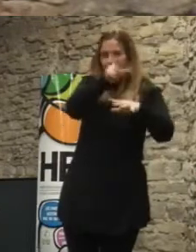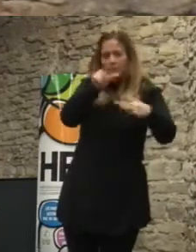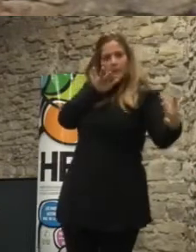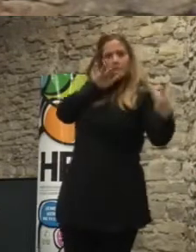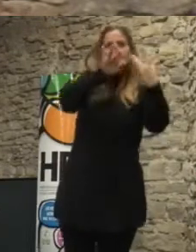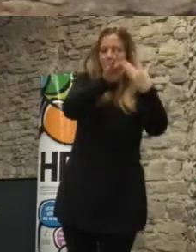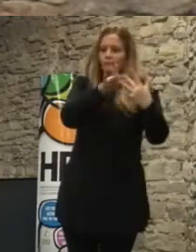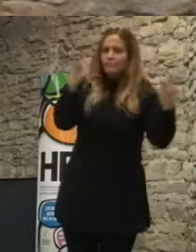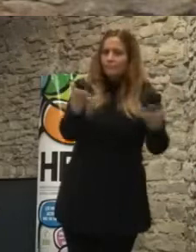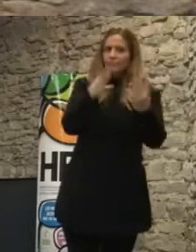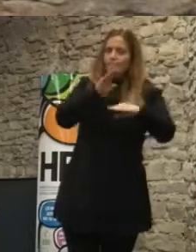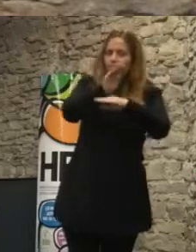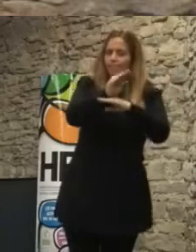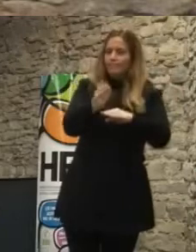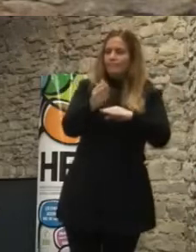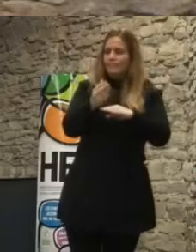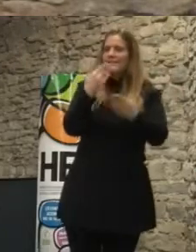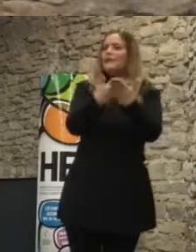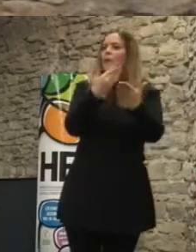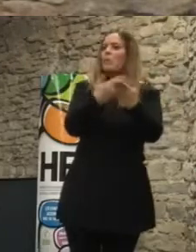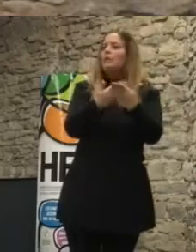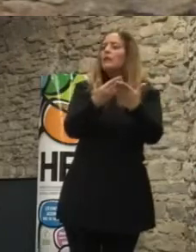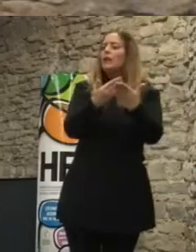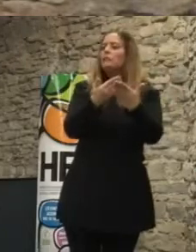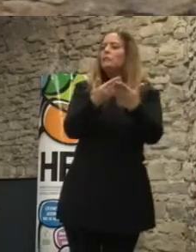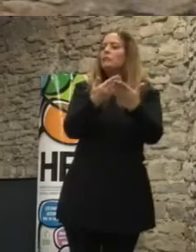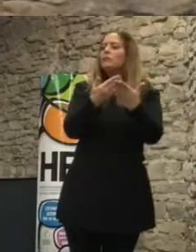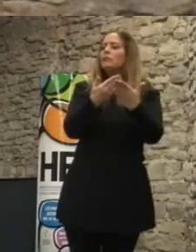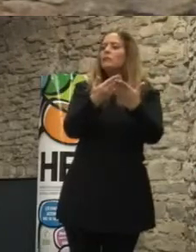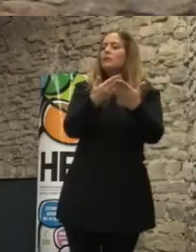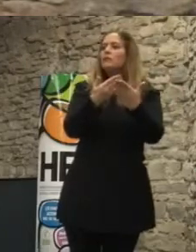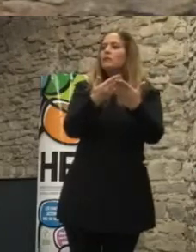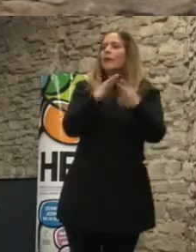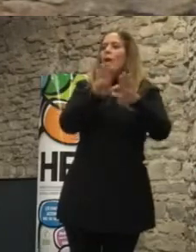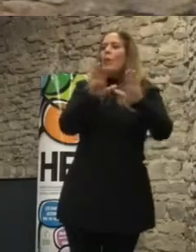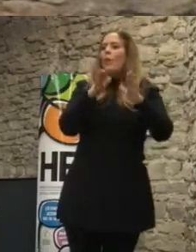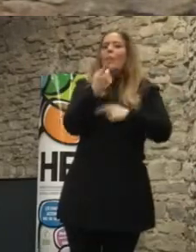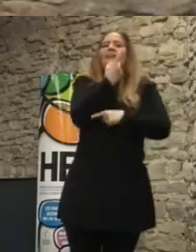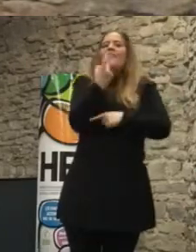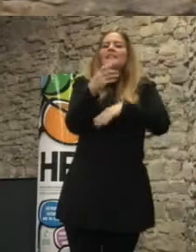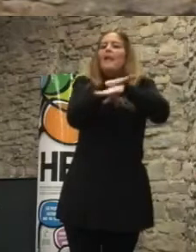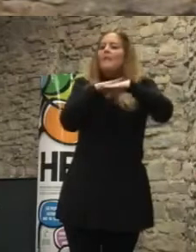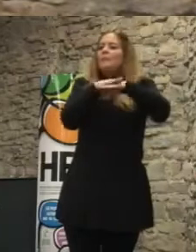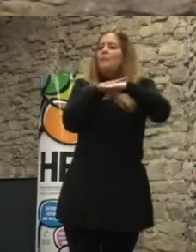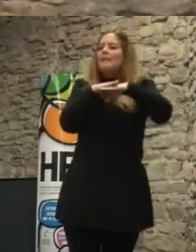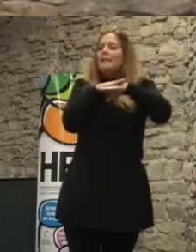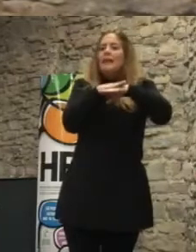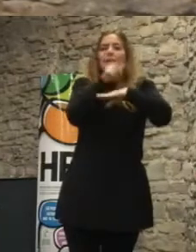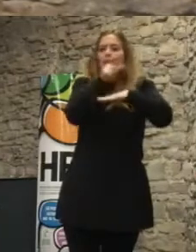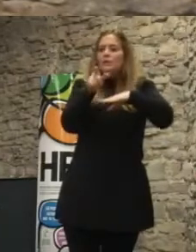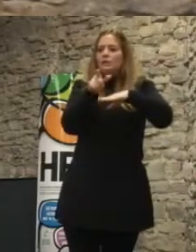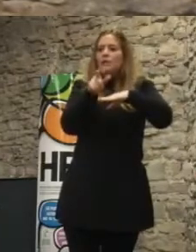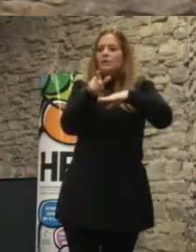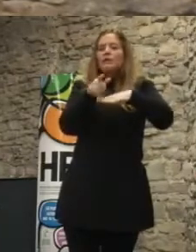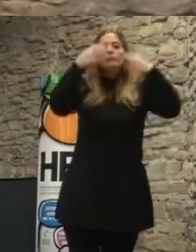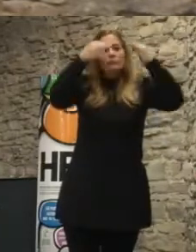se demuestra que a partir de un determinado nivel de garantizar las necesidades básicas y la subsistencia,